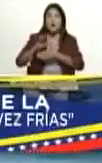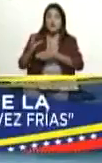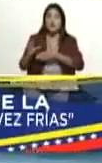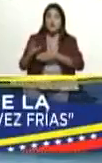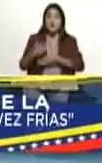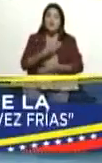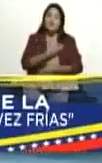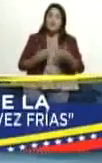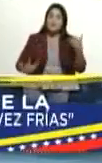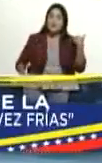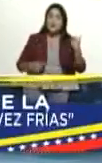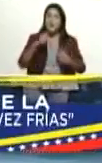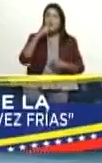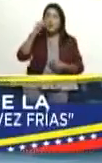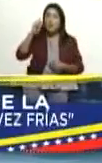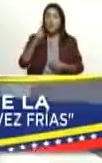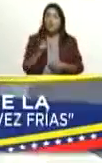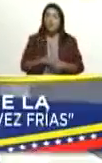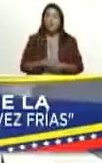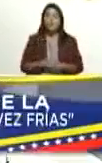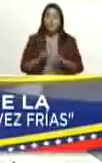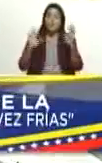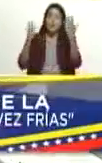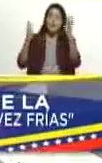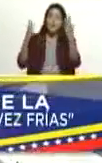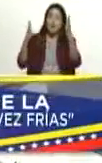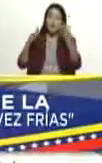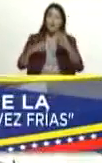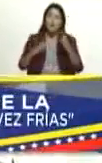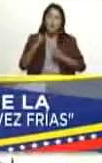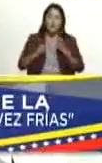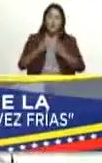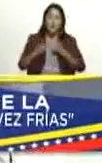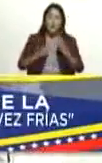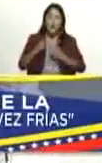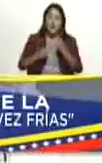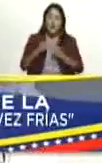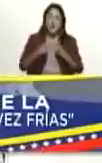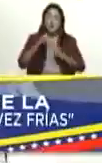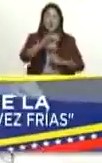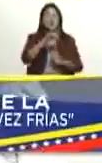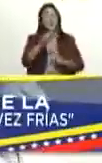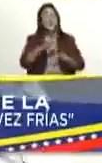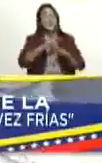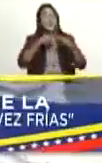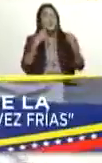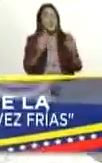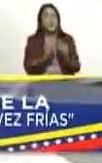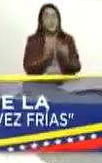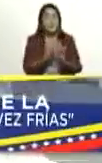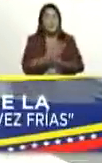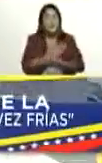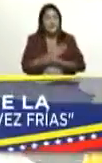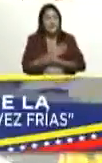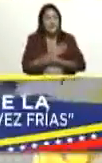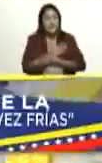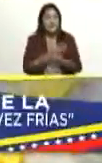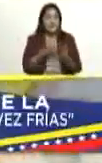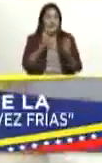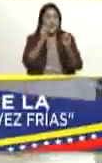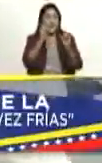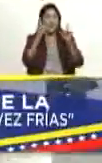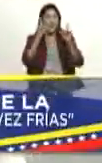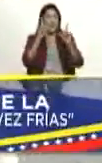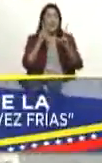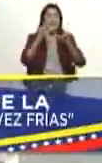Estado de los aplausos, de las felicitaciones por parte de los familiares, muestra impresionado además de